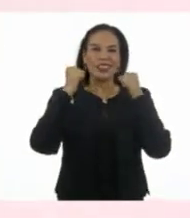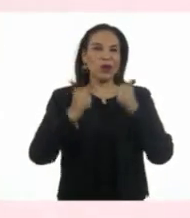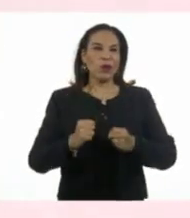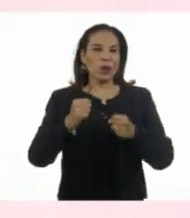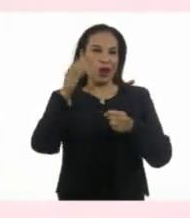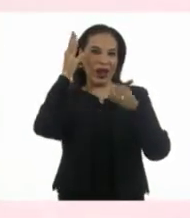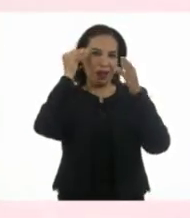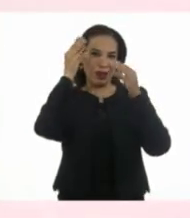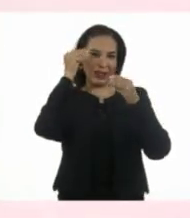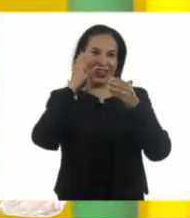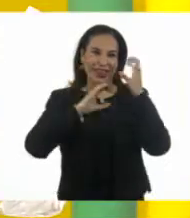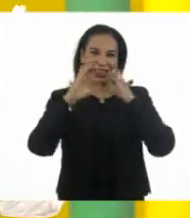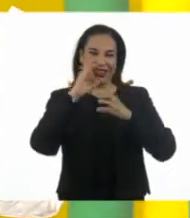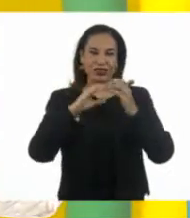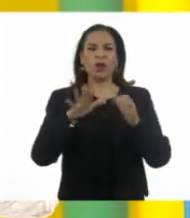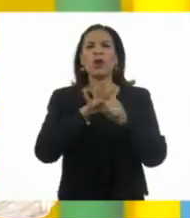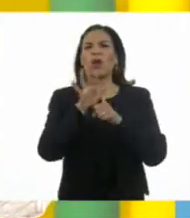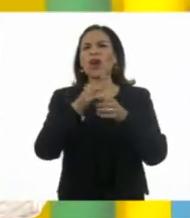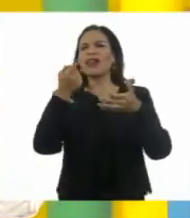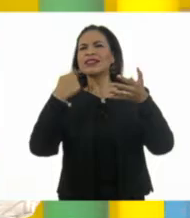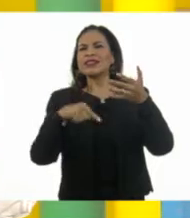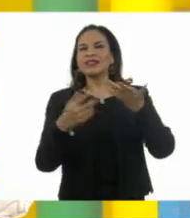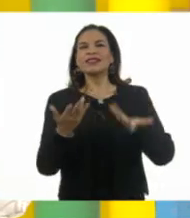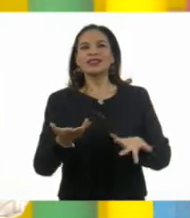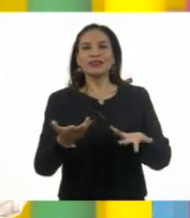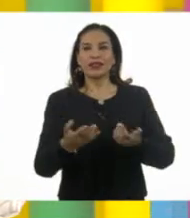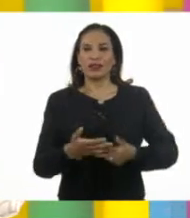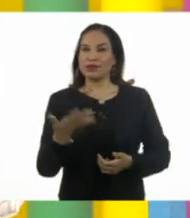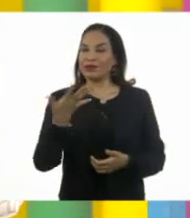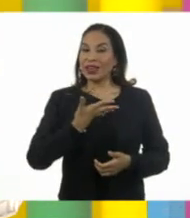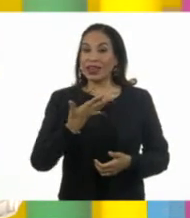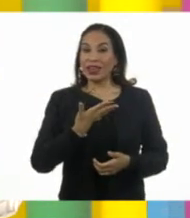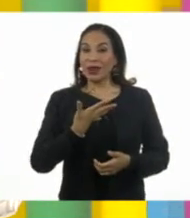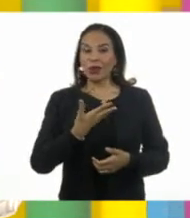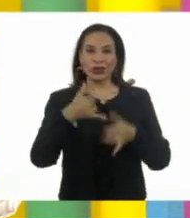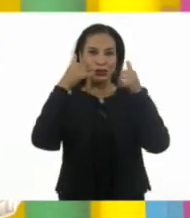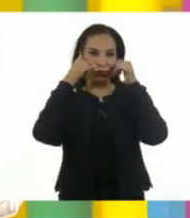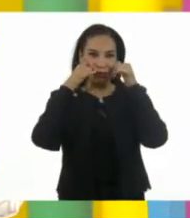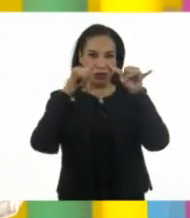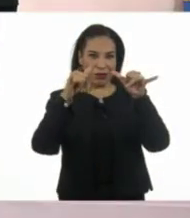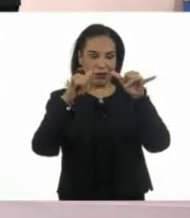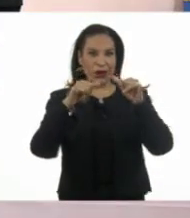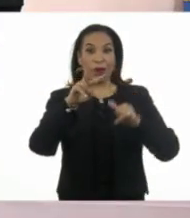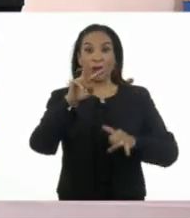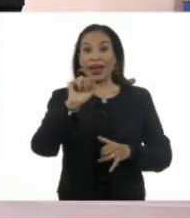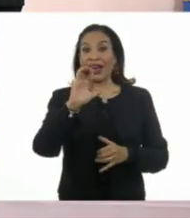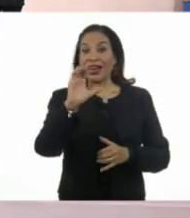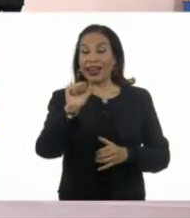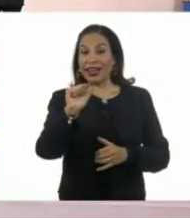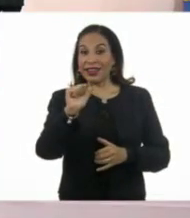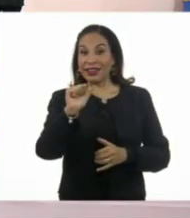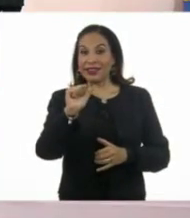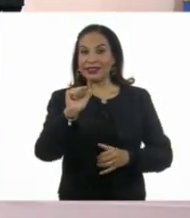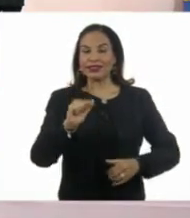aprendieron. Bien, ¿cuál es el que sigue? Tenemos vaca. Vaca.